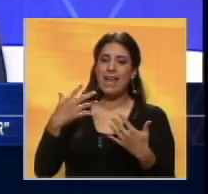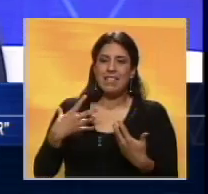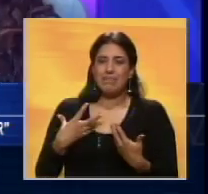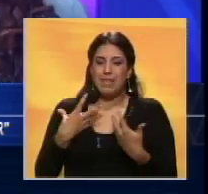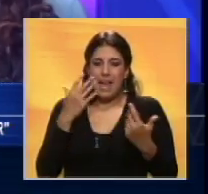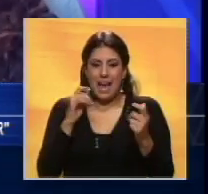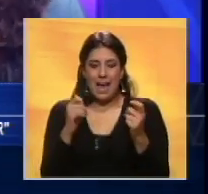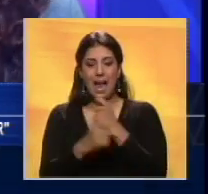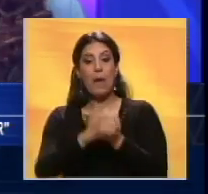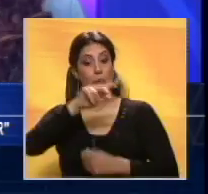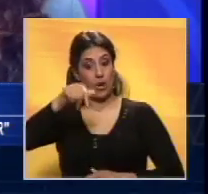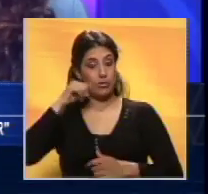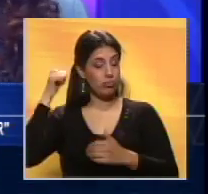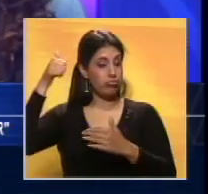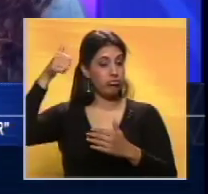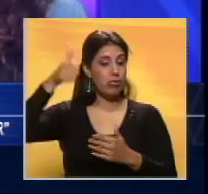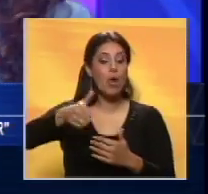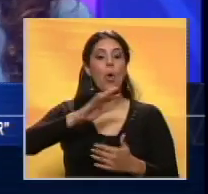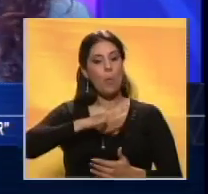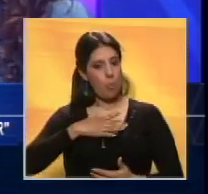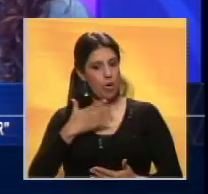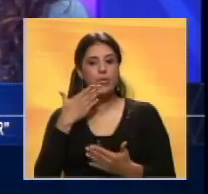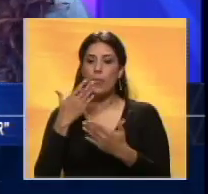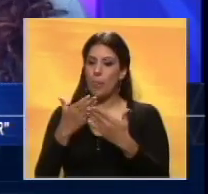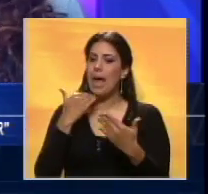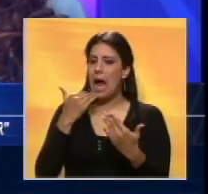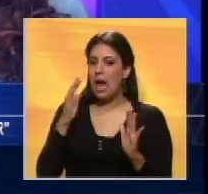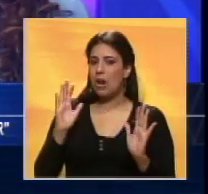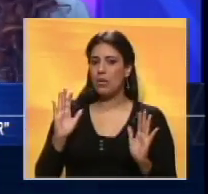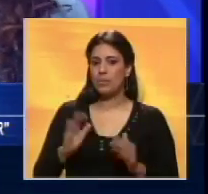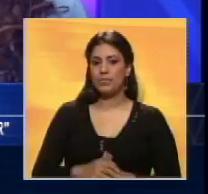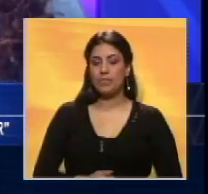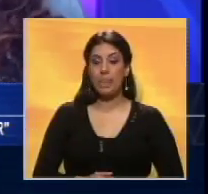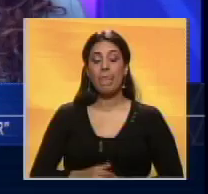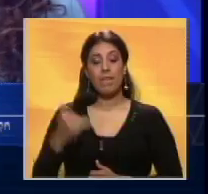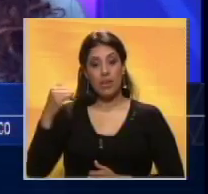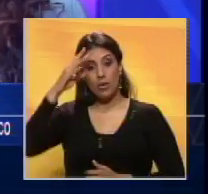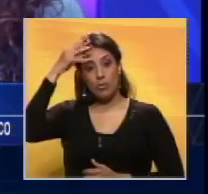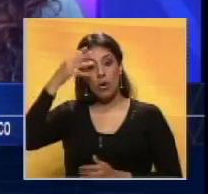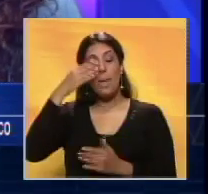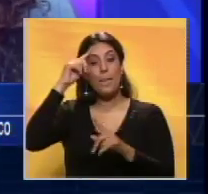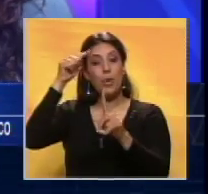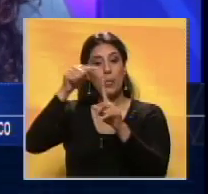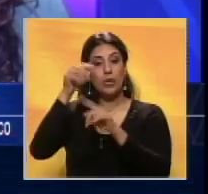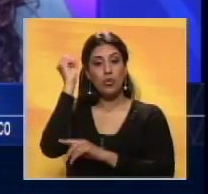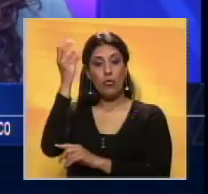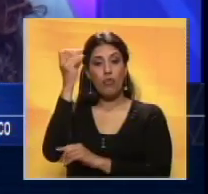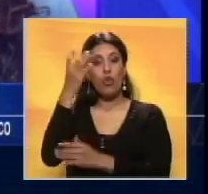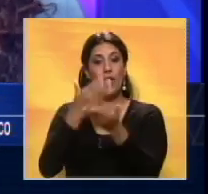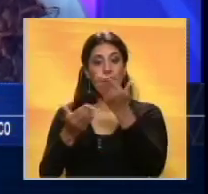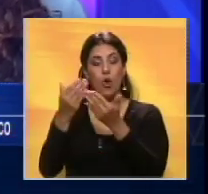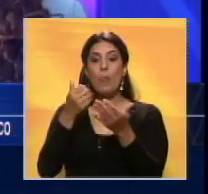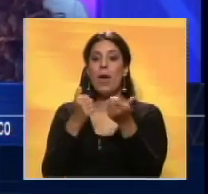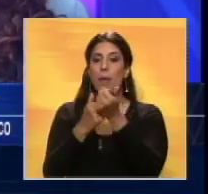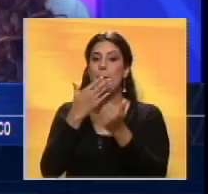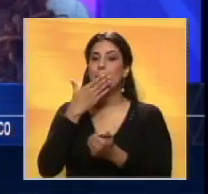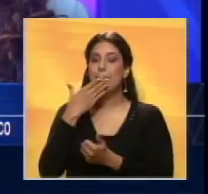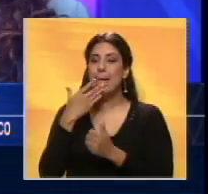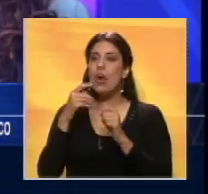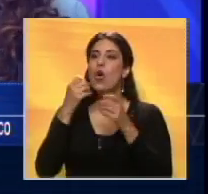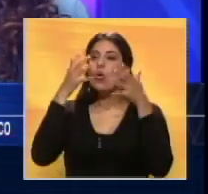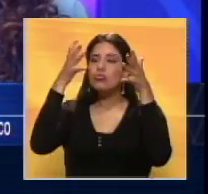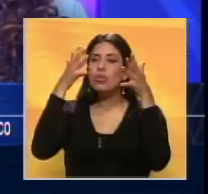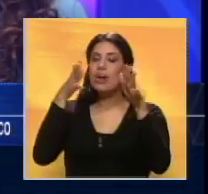de las transformaciones de estos años, que podamos proponer algo. Freites manifestó que el propósito del Foro Economía por Venir es ampliar